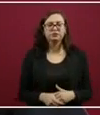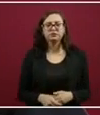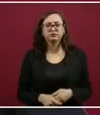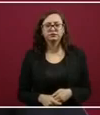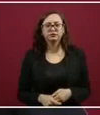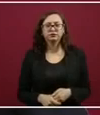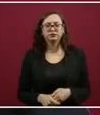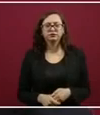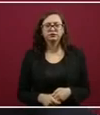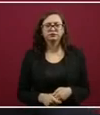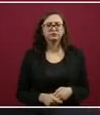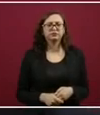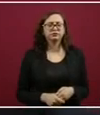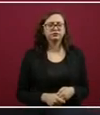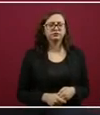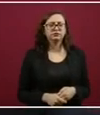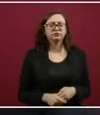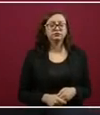y